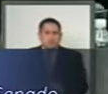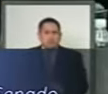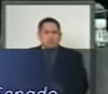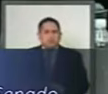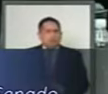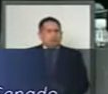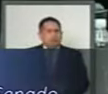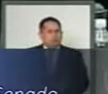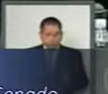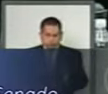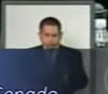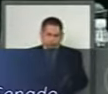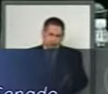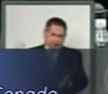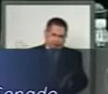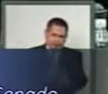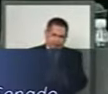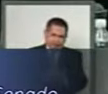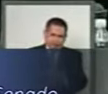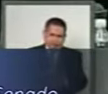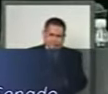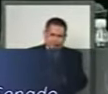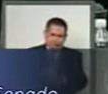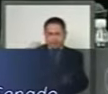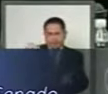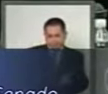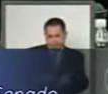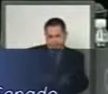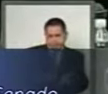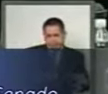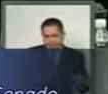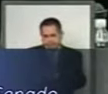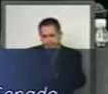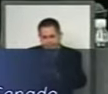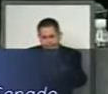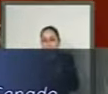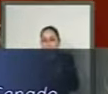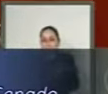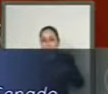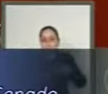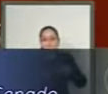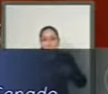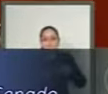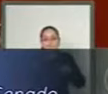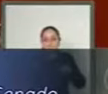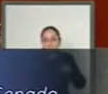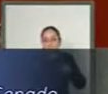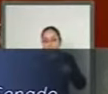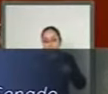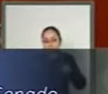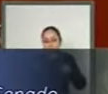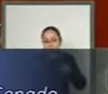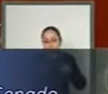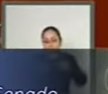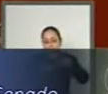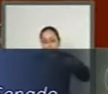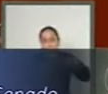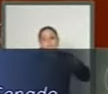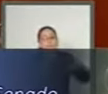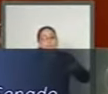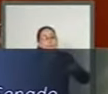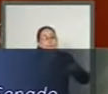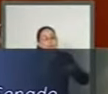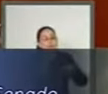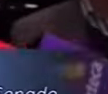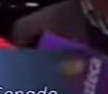mesa directiva. En la Junta de Coordinación Política pues se llega a los acuerdos, se define agenda, se construyen las mayorías para que puedan